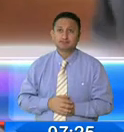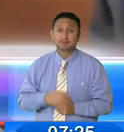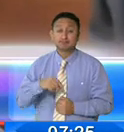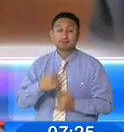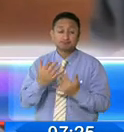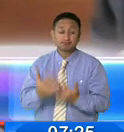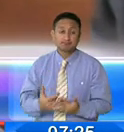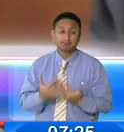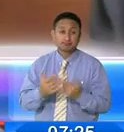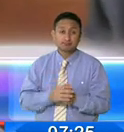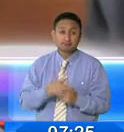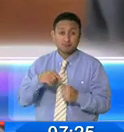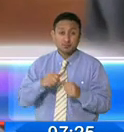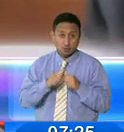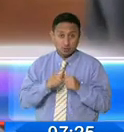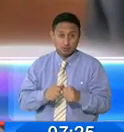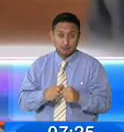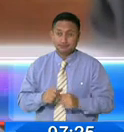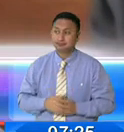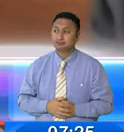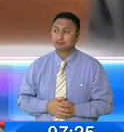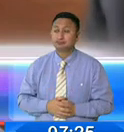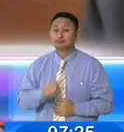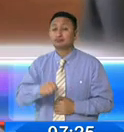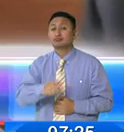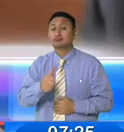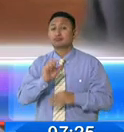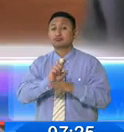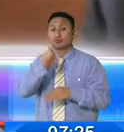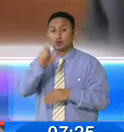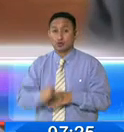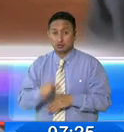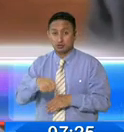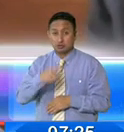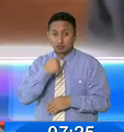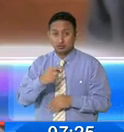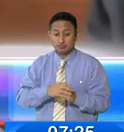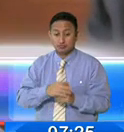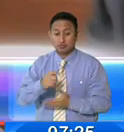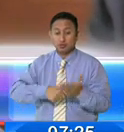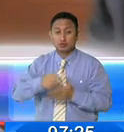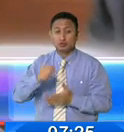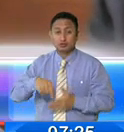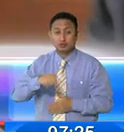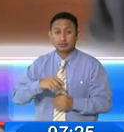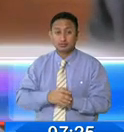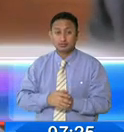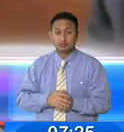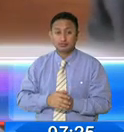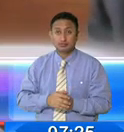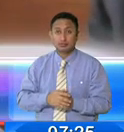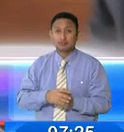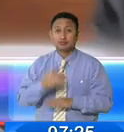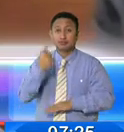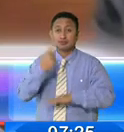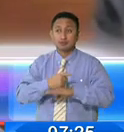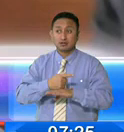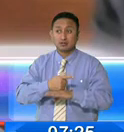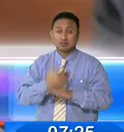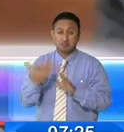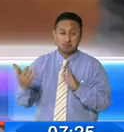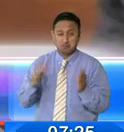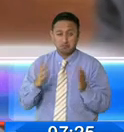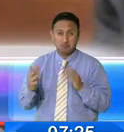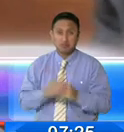tendencia se mantenga. Hay otros ecuatorianos que están contratados bajo la figura de jornada parcial permanente. Es decir, de